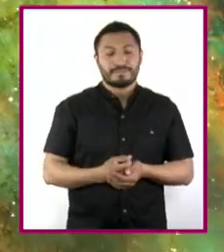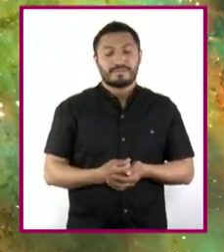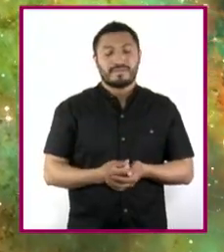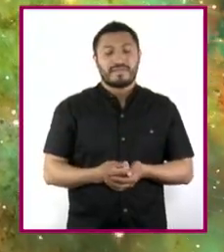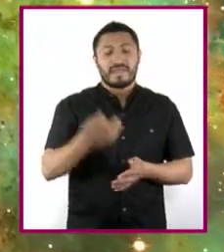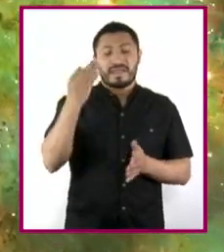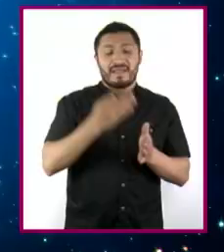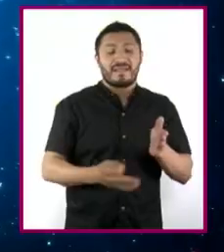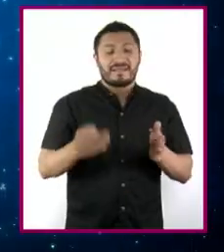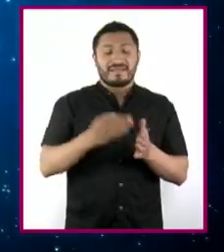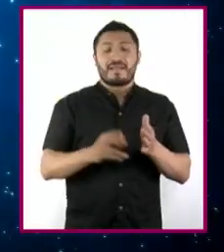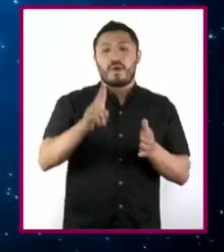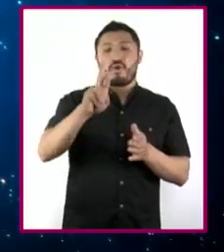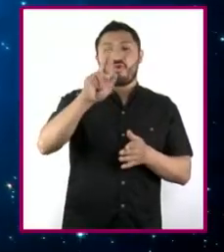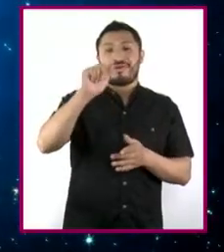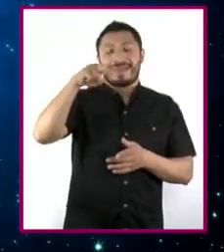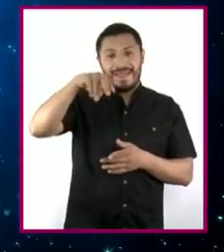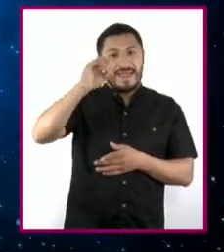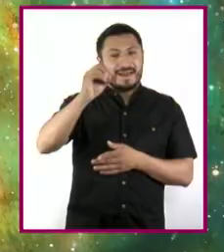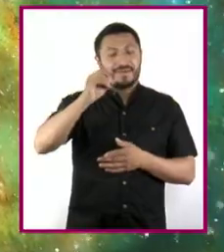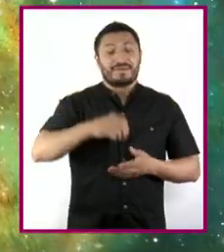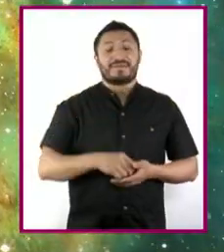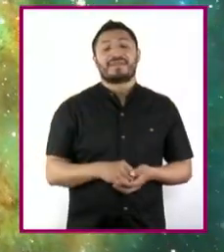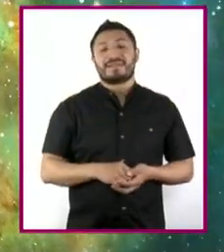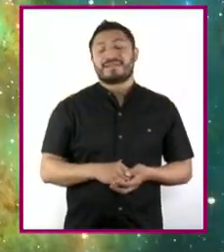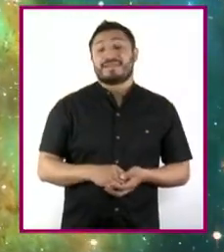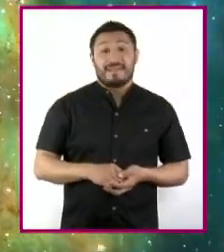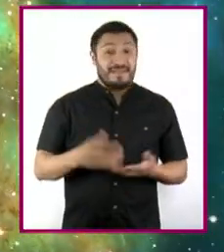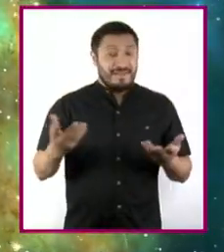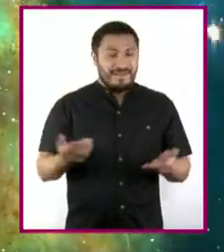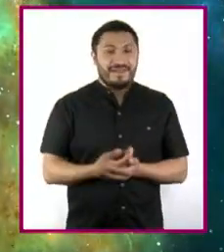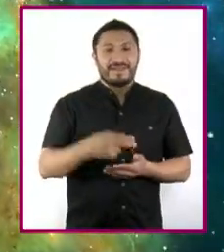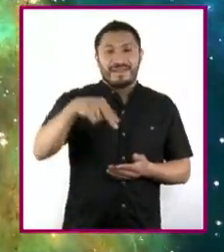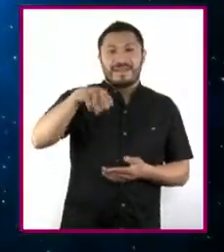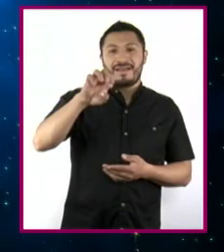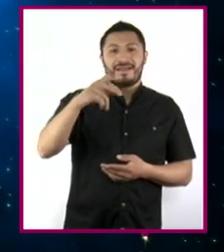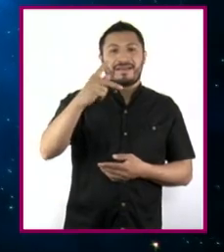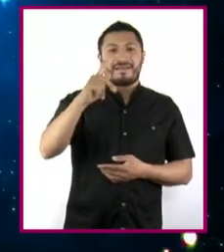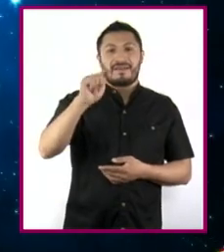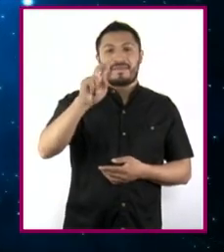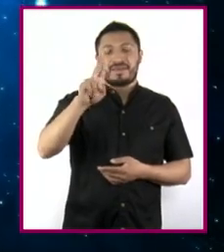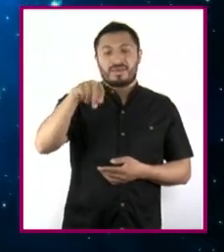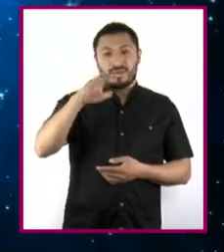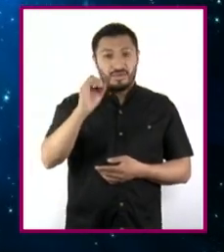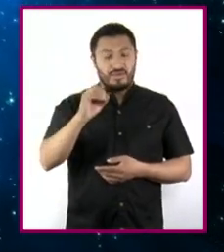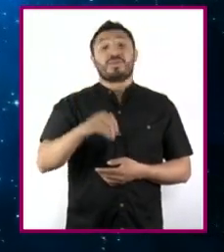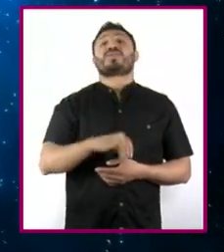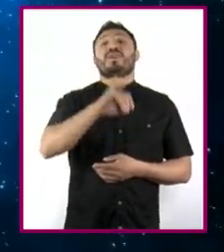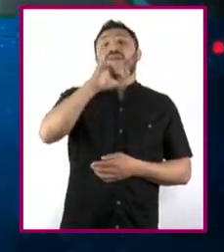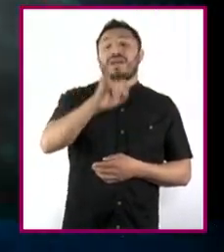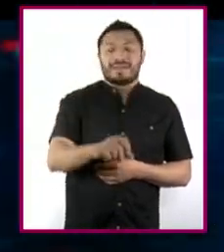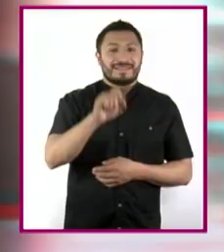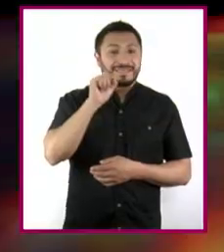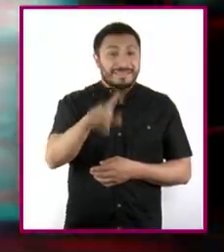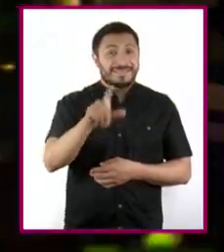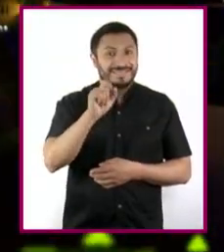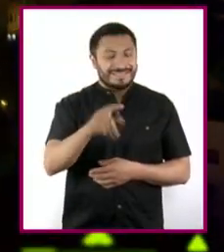Me faltó Urano. También, Pepe. ¡Ah! ¡Y Neptuno! Sí, también.